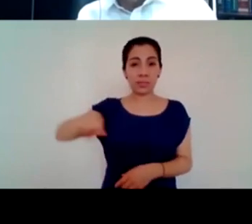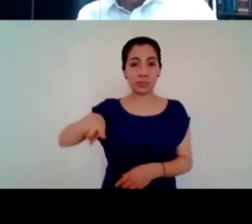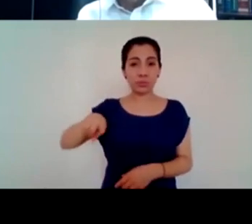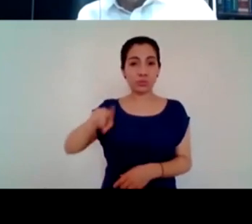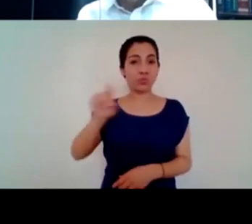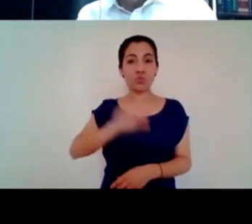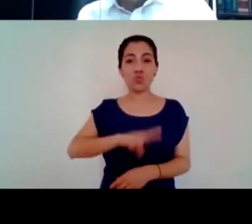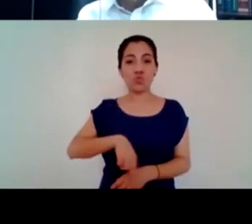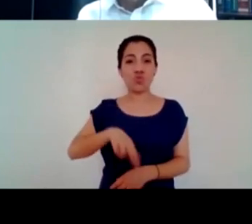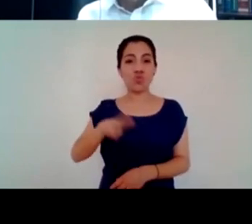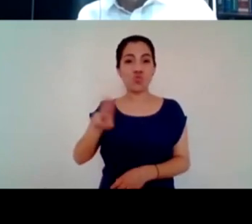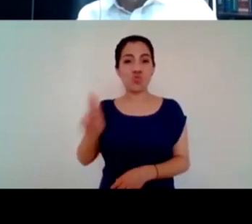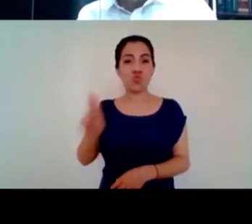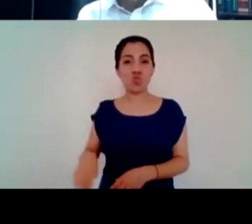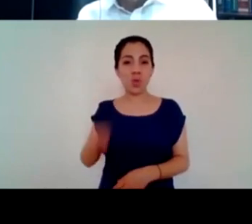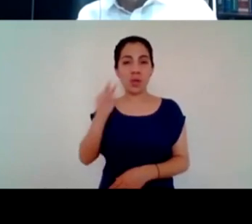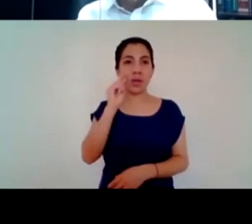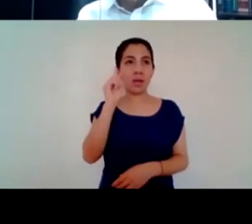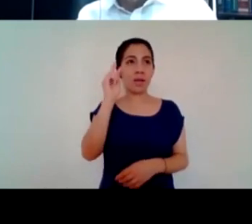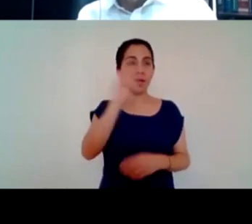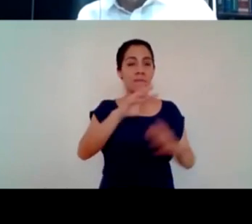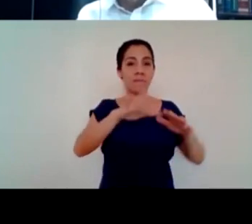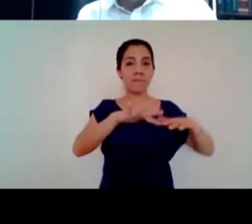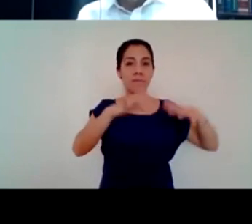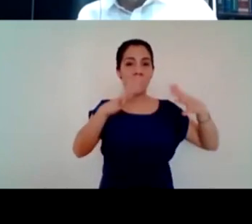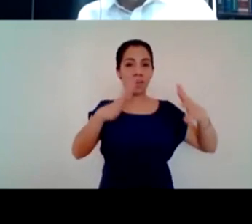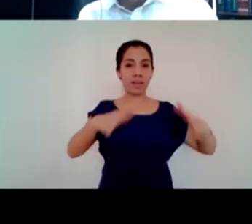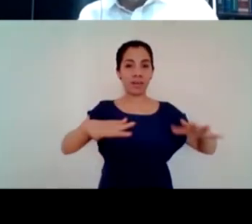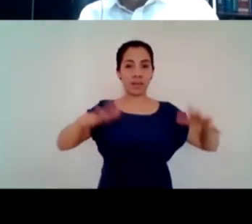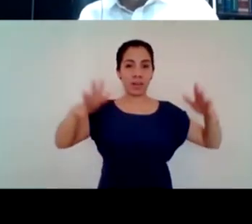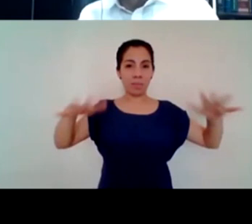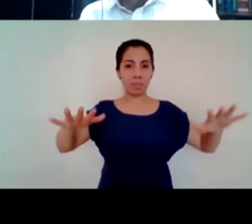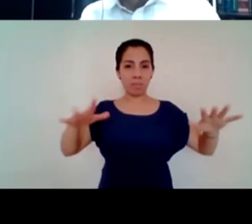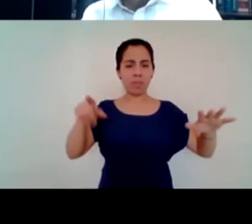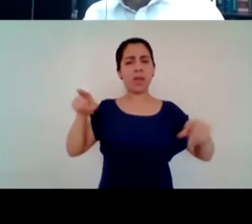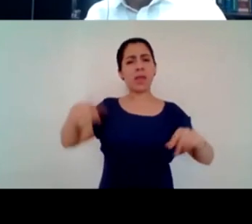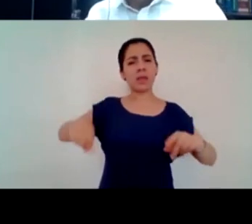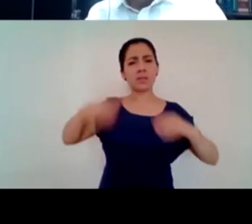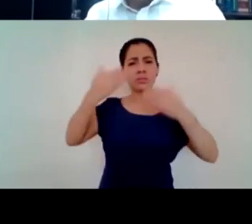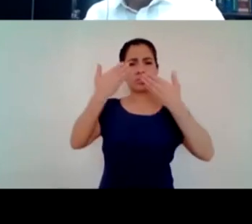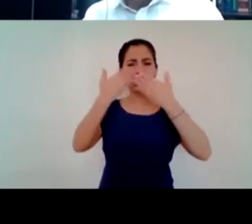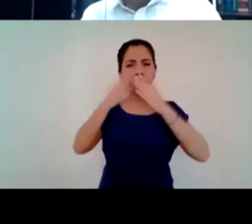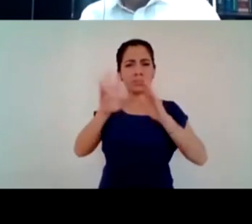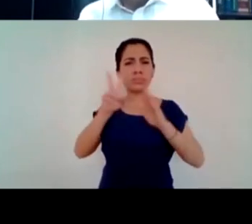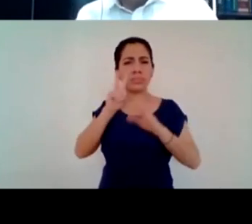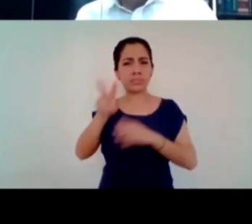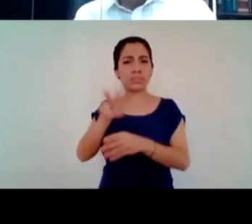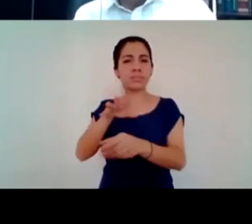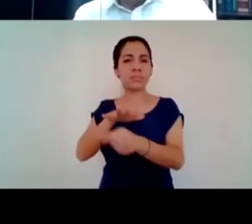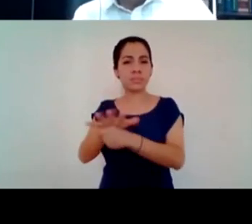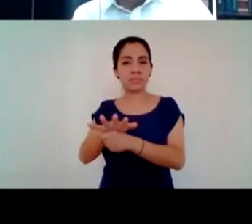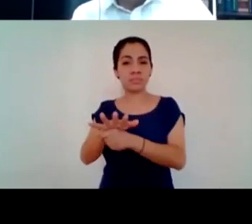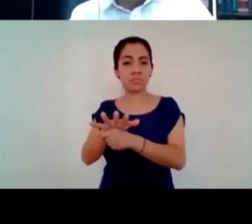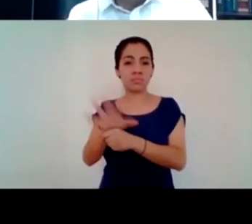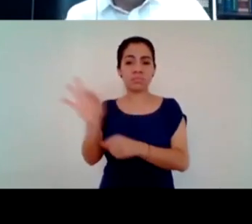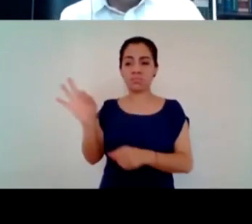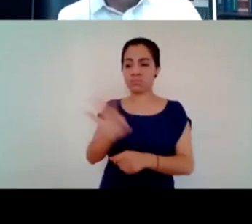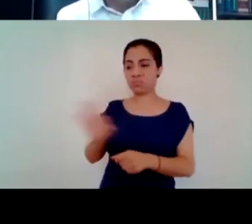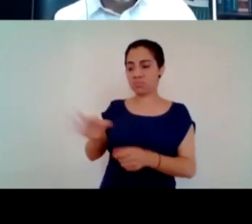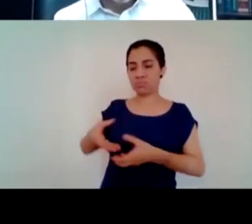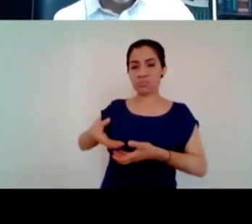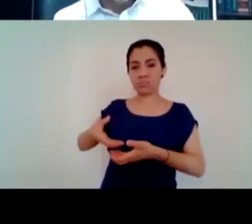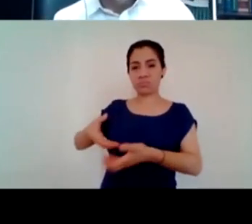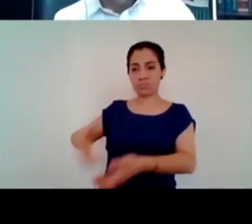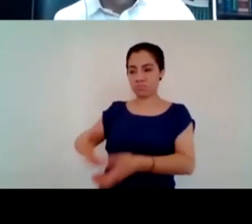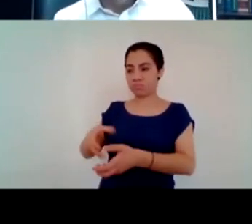Para ellos el alcance de su horizonte es una coladera en la Alameda que huele a orines y está rodeado de escapes de